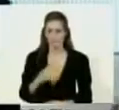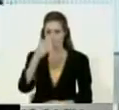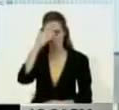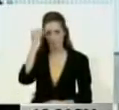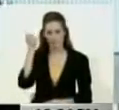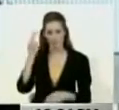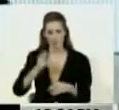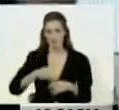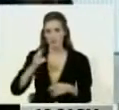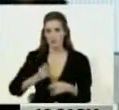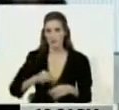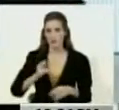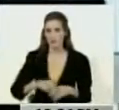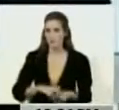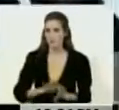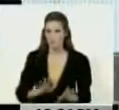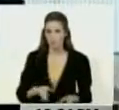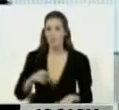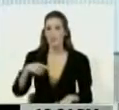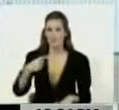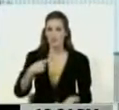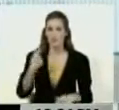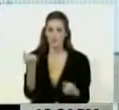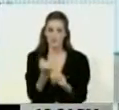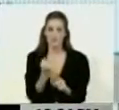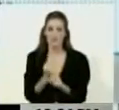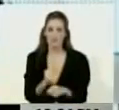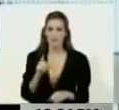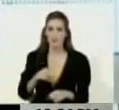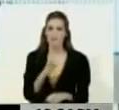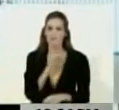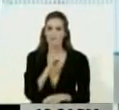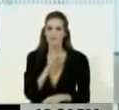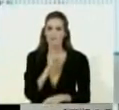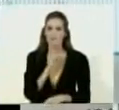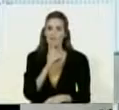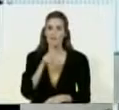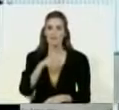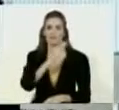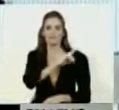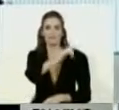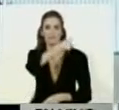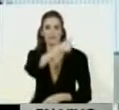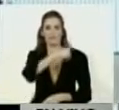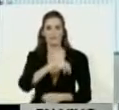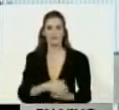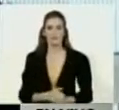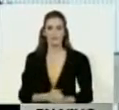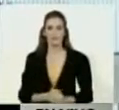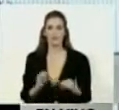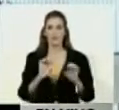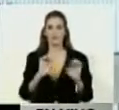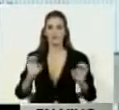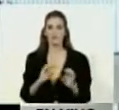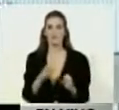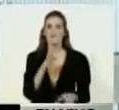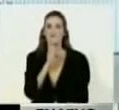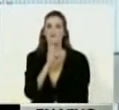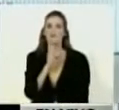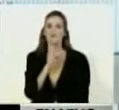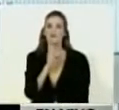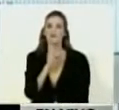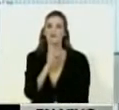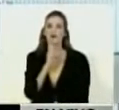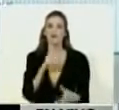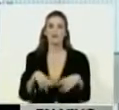el apellido. Después estuvo trabajando incluso en Barinas, allá fue jefe de educación en Barinas en